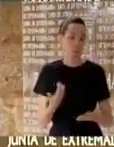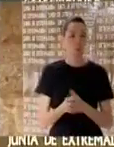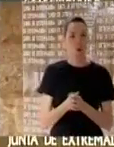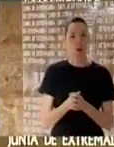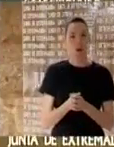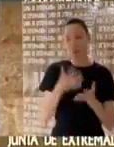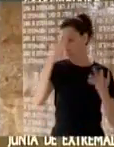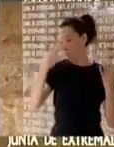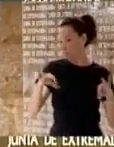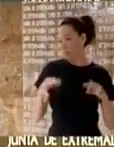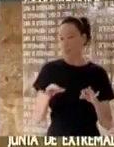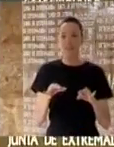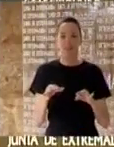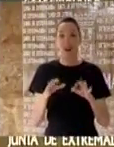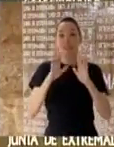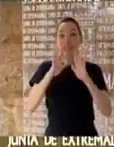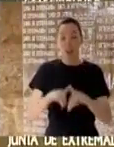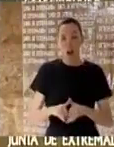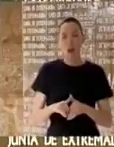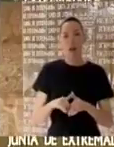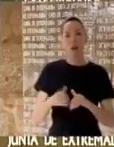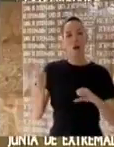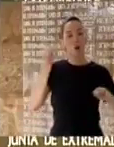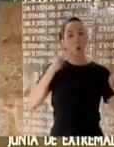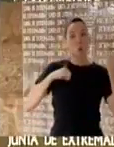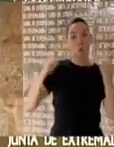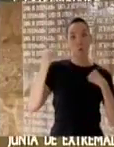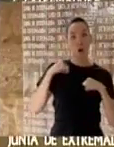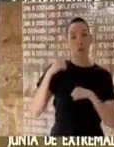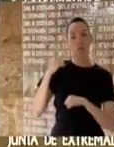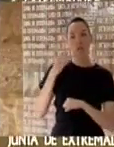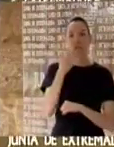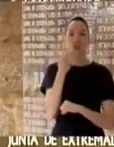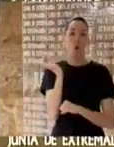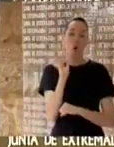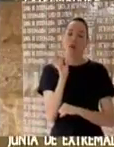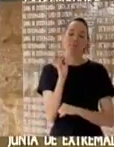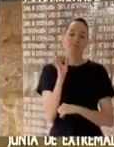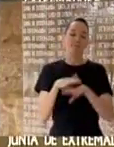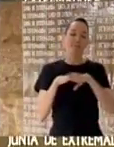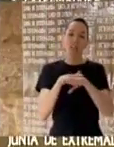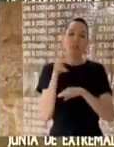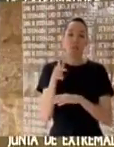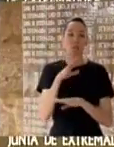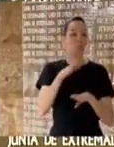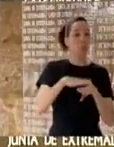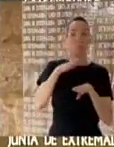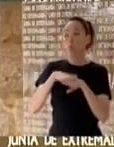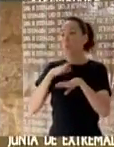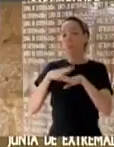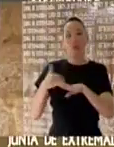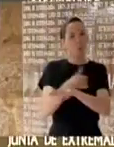hecho que, en definitiva, las conductas que se reglan en nuestro Estado social y democrático de derecho se cumplen por la mayoría de